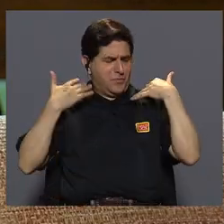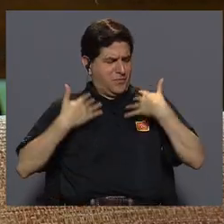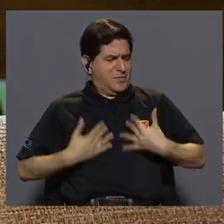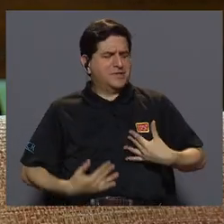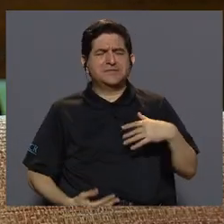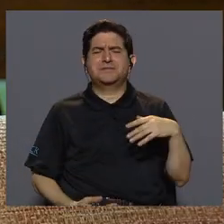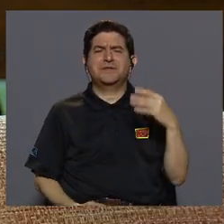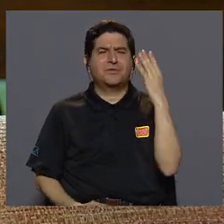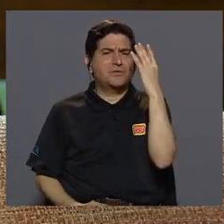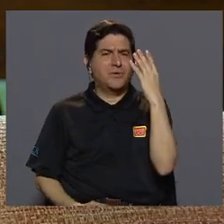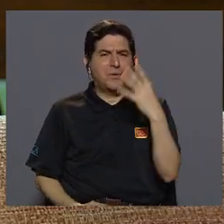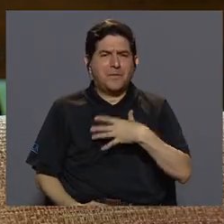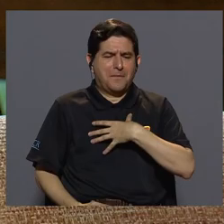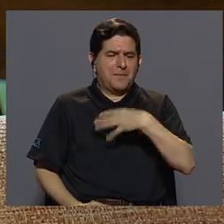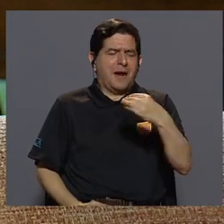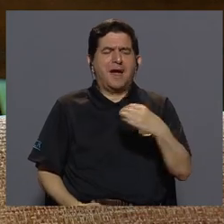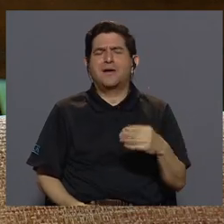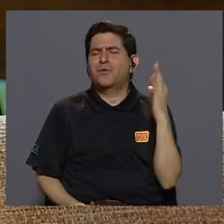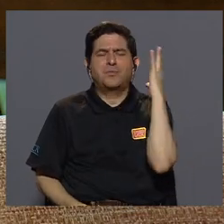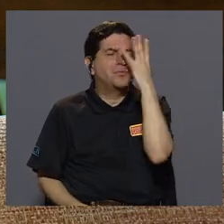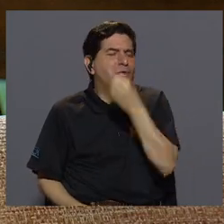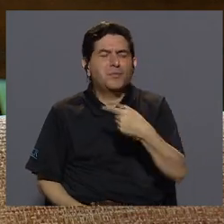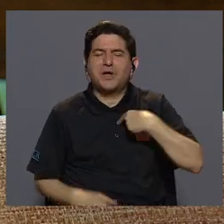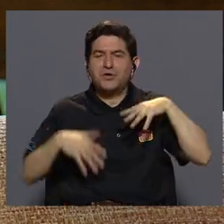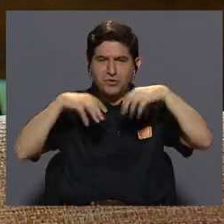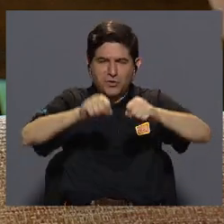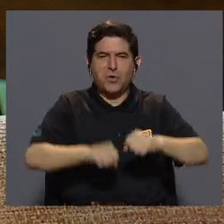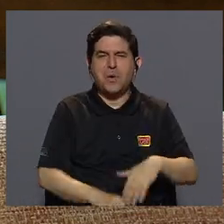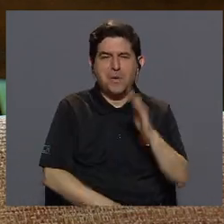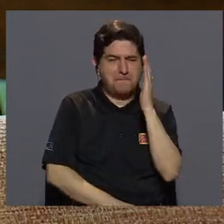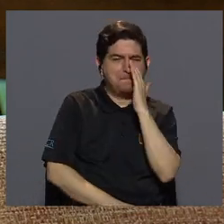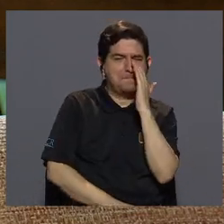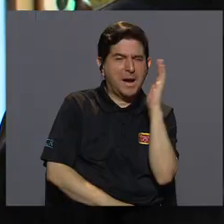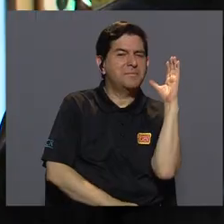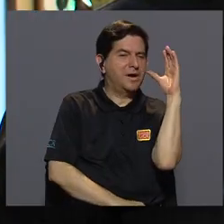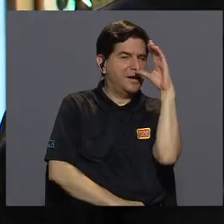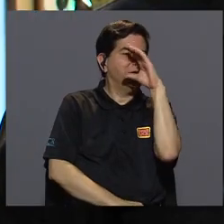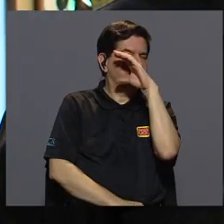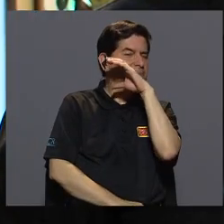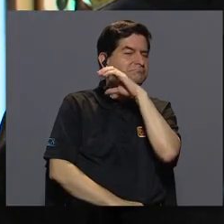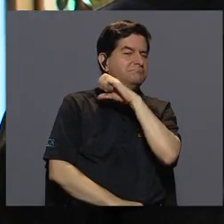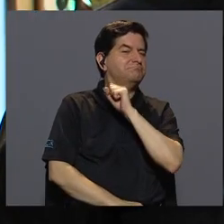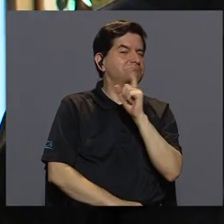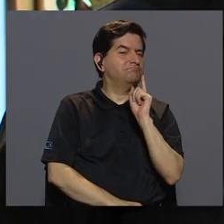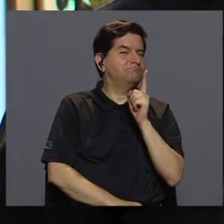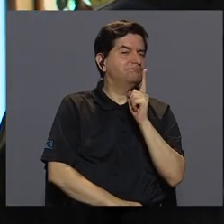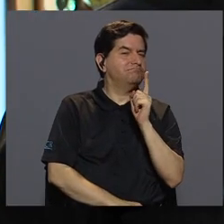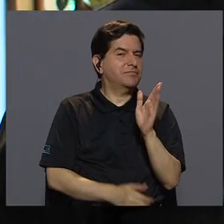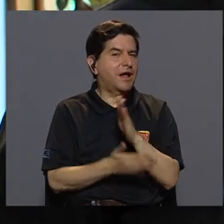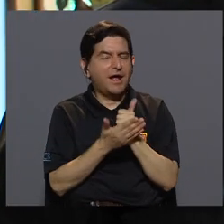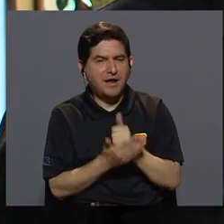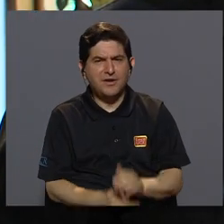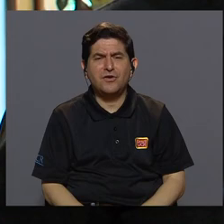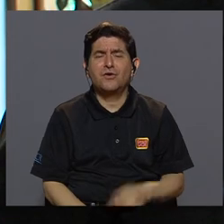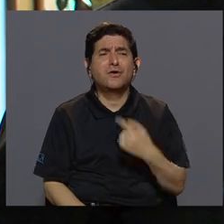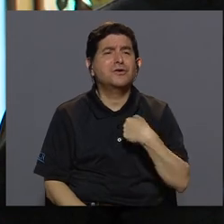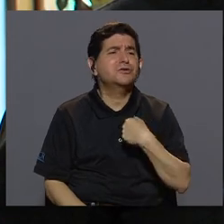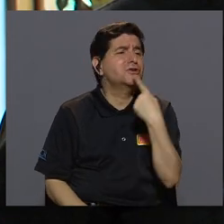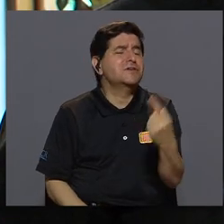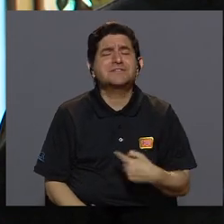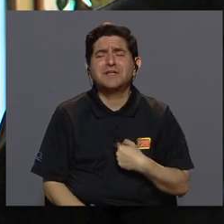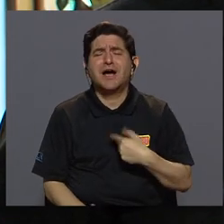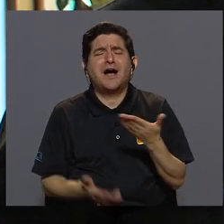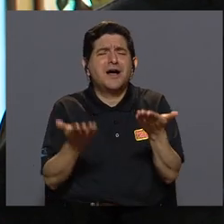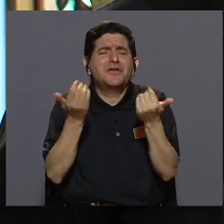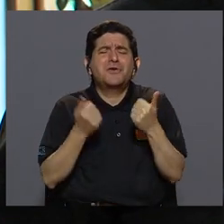blanco lindísimo, me había graduado. Mamá sospechaba, ¿verdad? Mamá sospechaba alguna, porque yo decía, mamá, quiero un